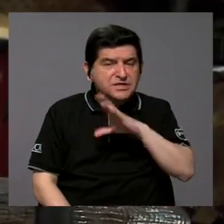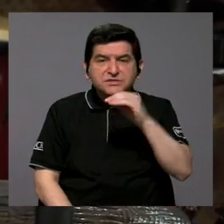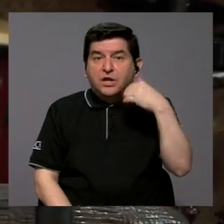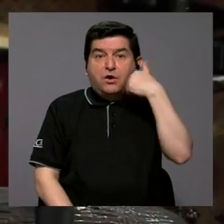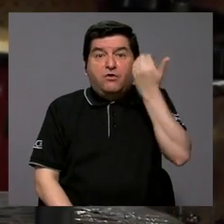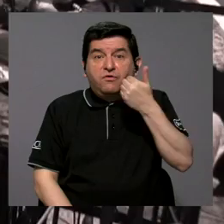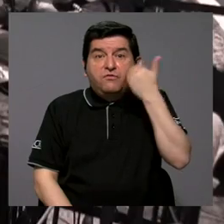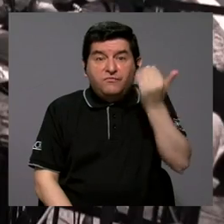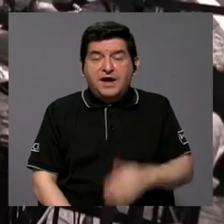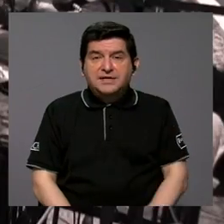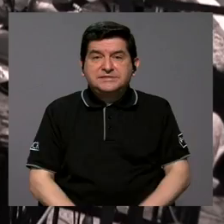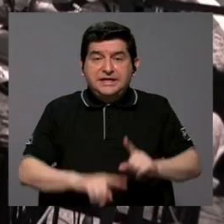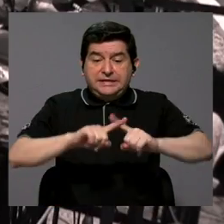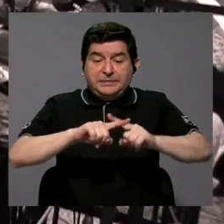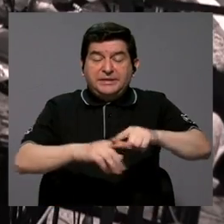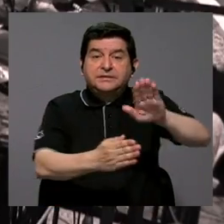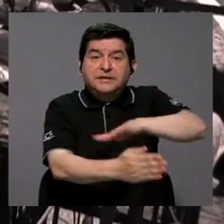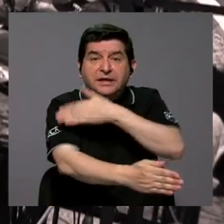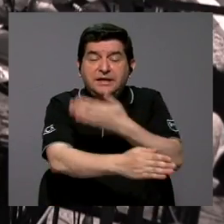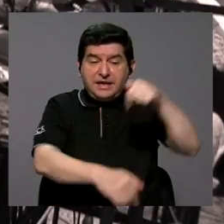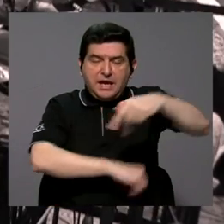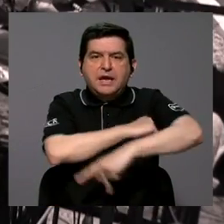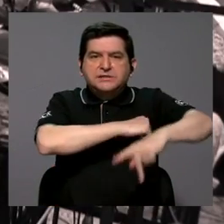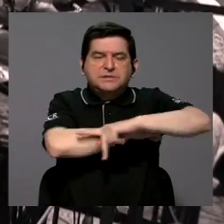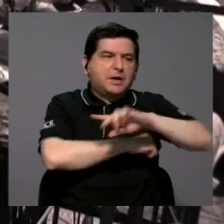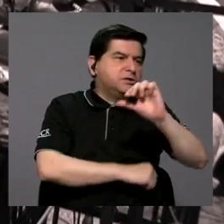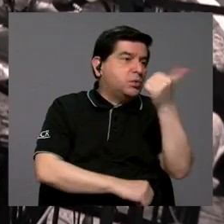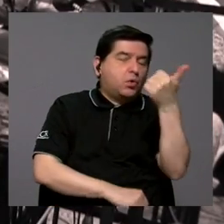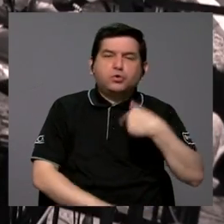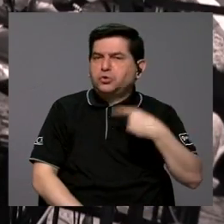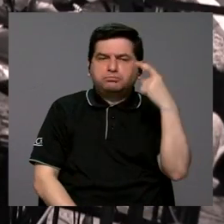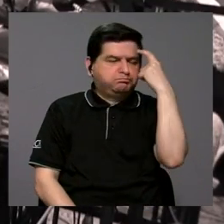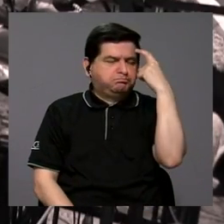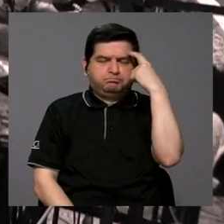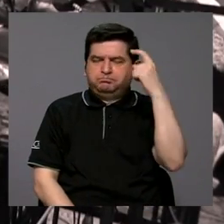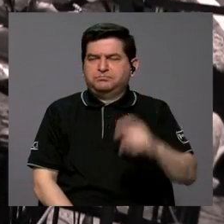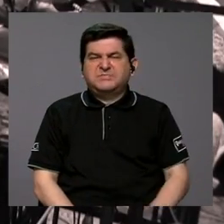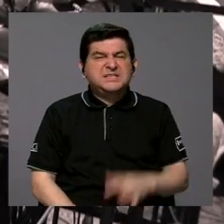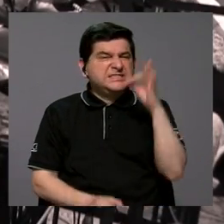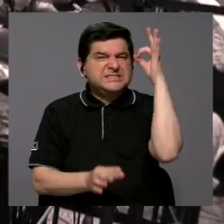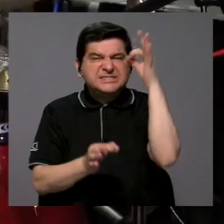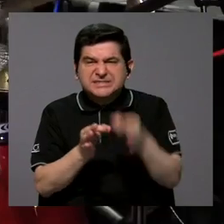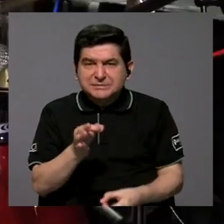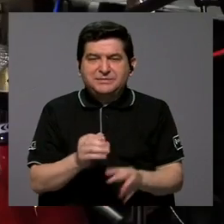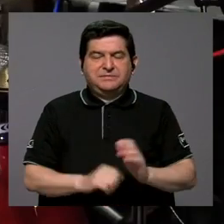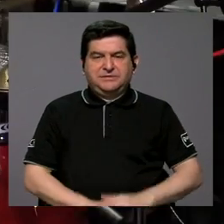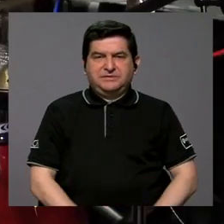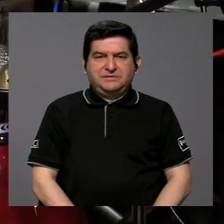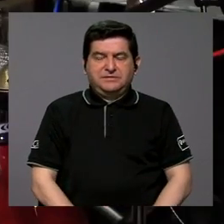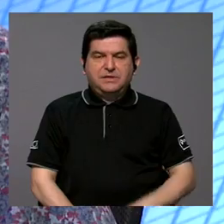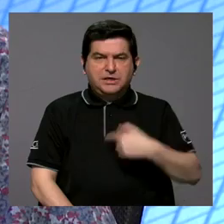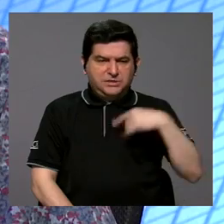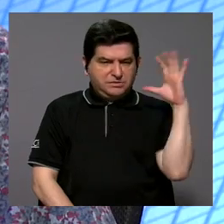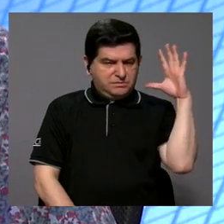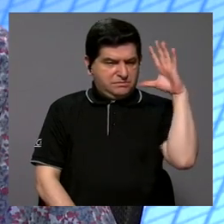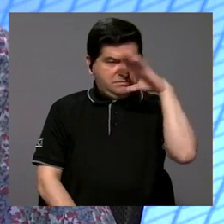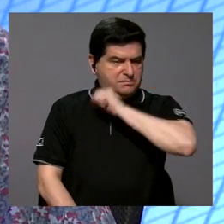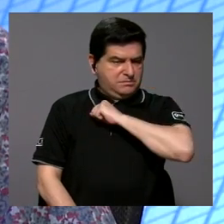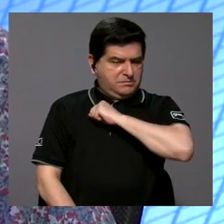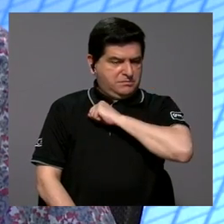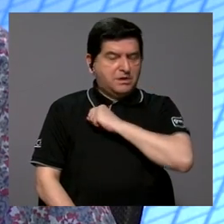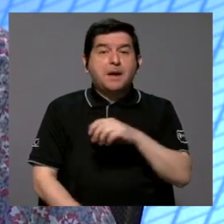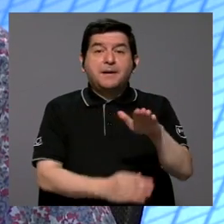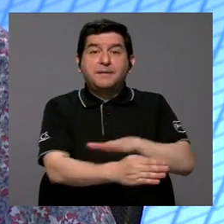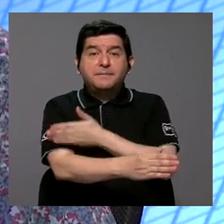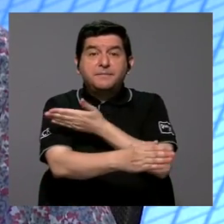fácil vivir de la música en este país o en otro. No lo pensé. Sencillamente me di cuenta que